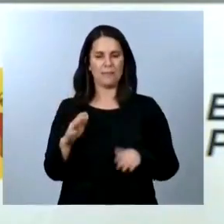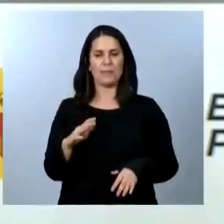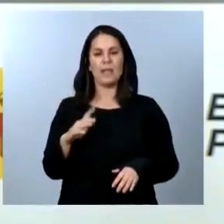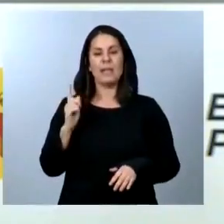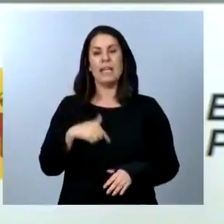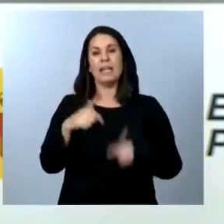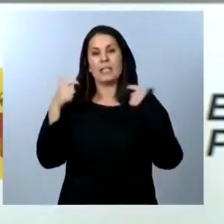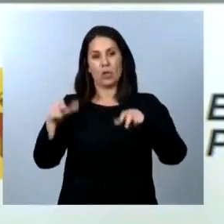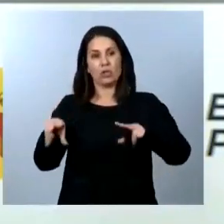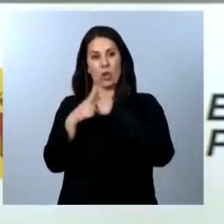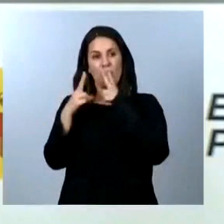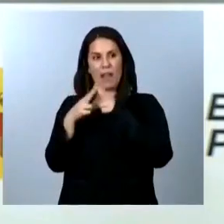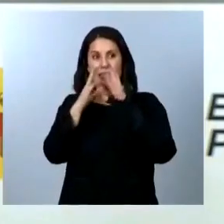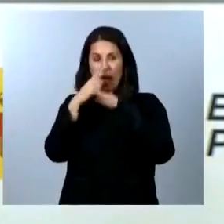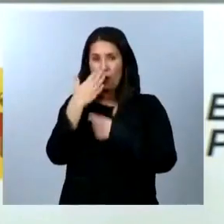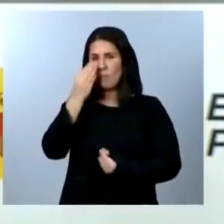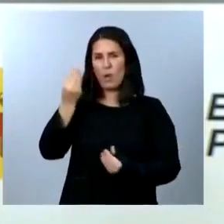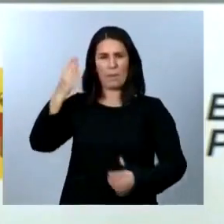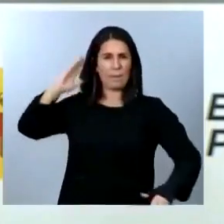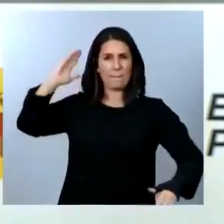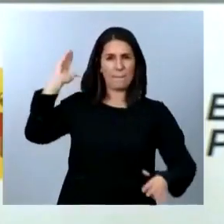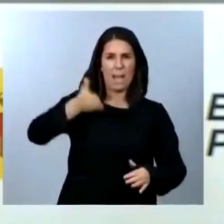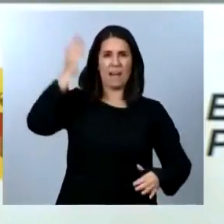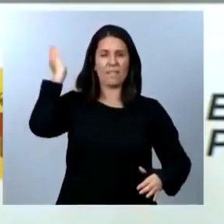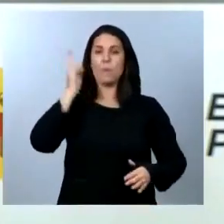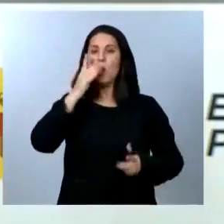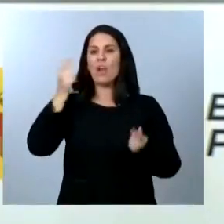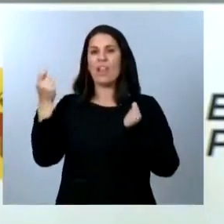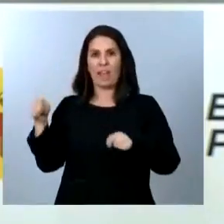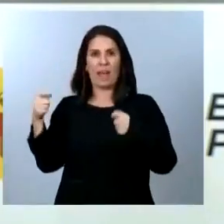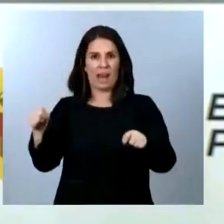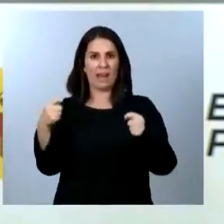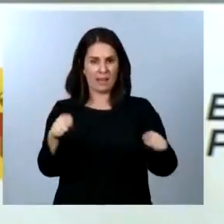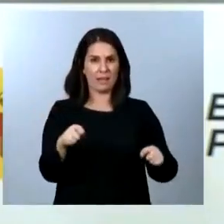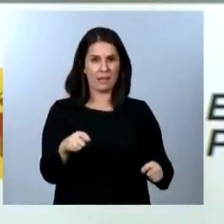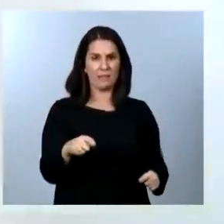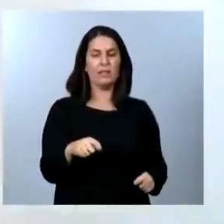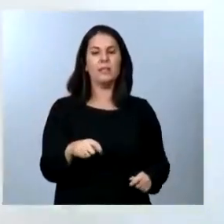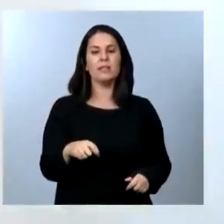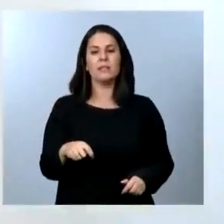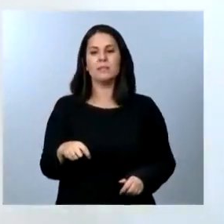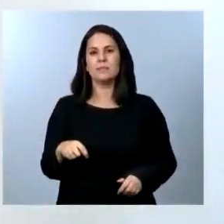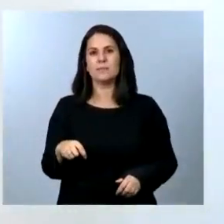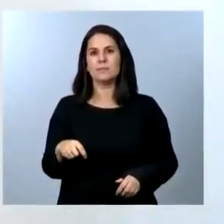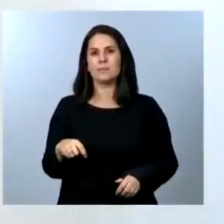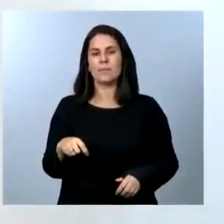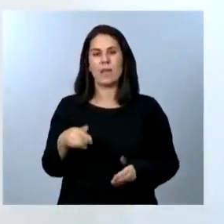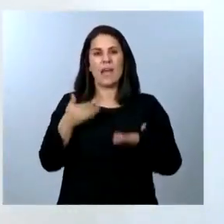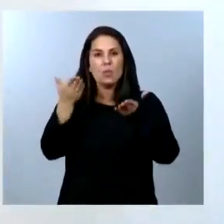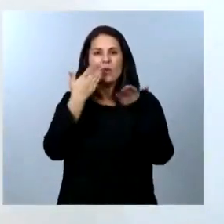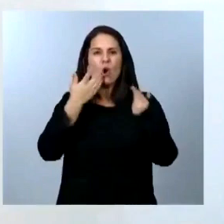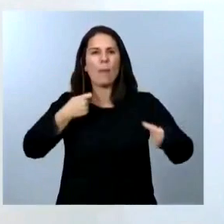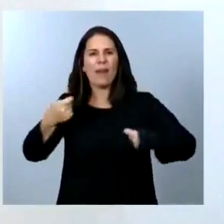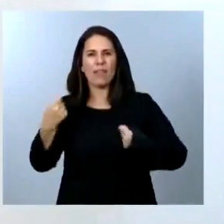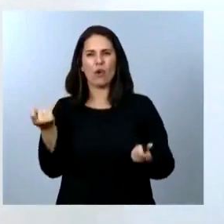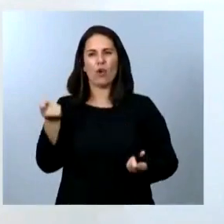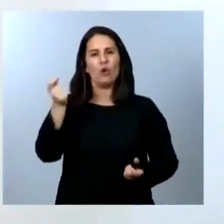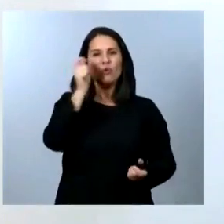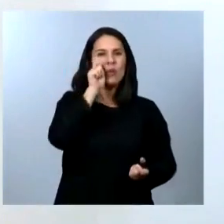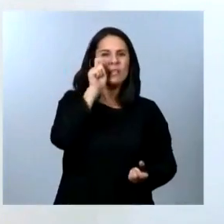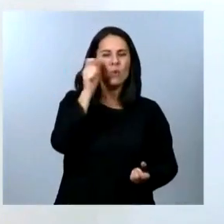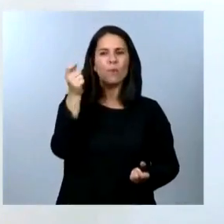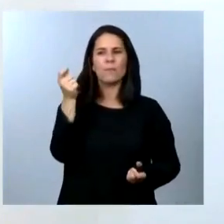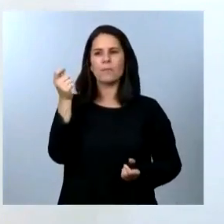muy damnificados como consecuencia de los cierres que estamos viendo en todo el país, es decir, las ayudas al comercio, al turismo, a las pequeñas y